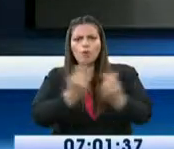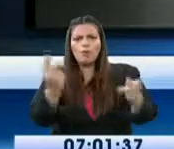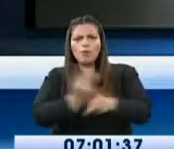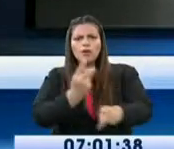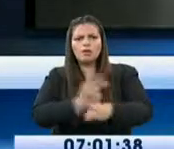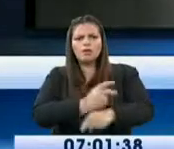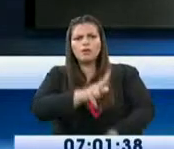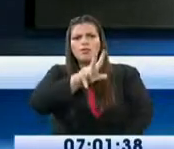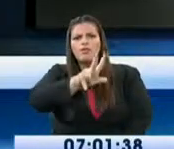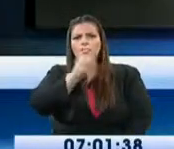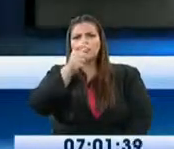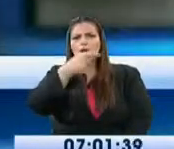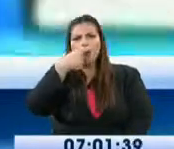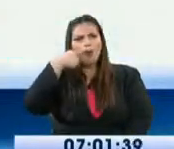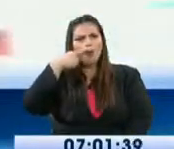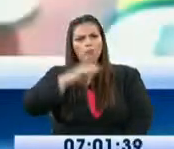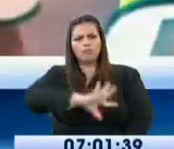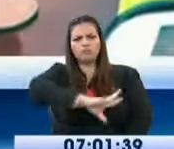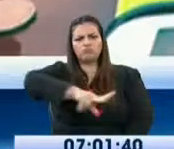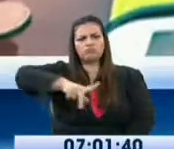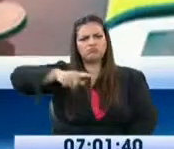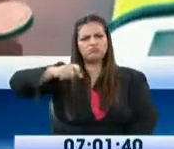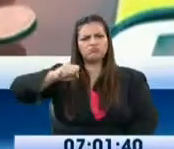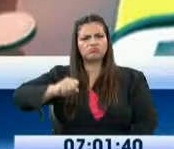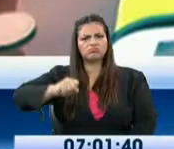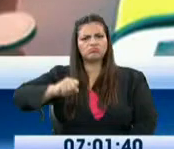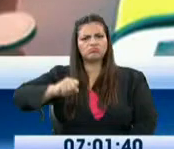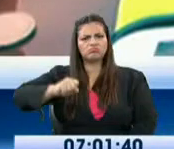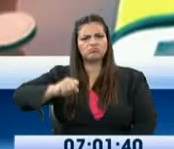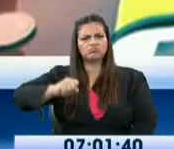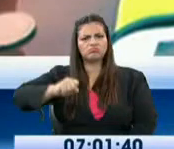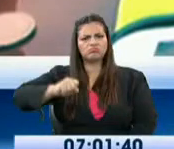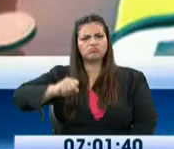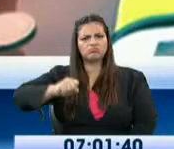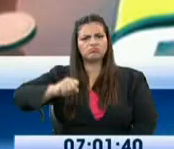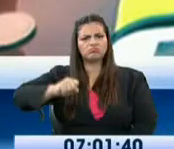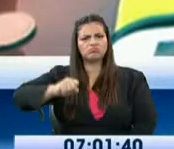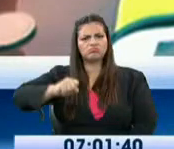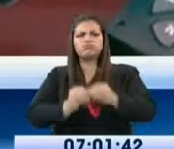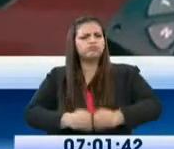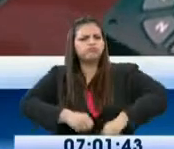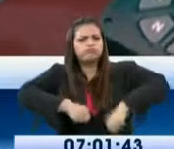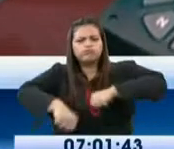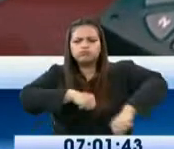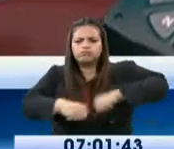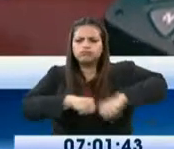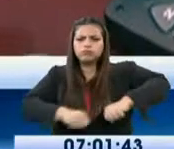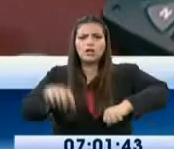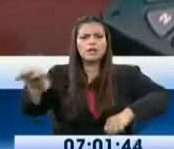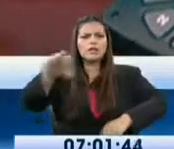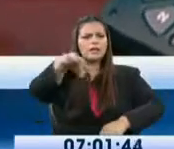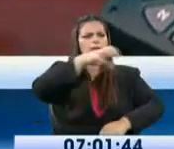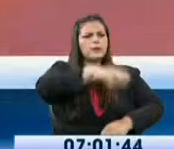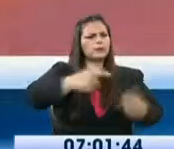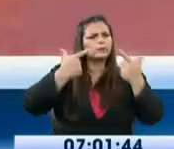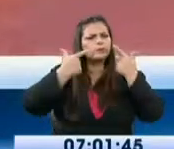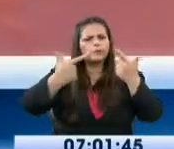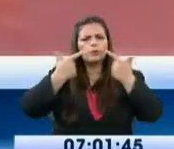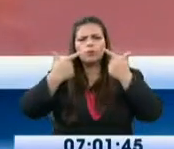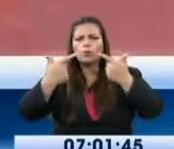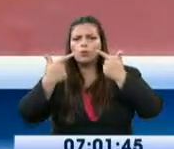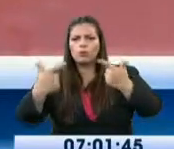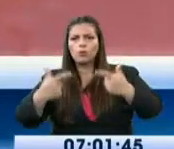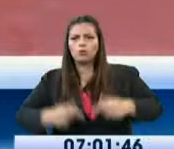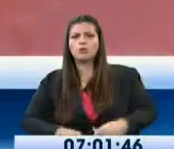sujetos dedicadas al robo de personas. Además de que se han intensificado las acciones en varios puntos del puerto principal, la zona